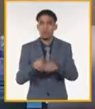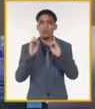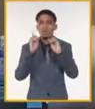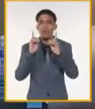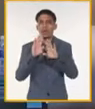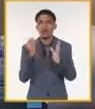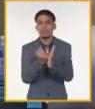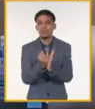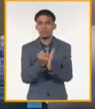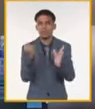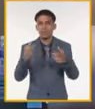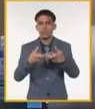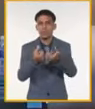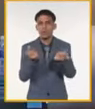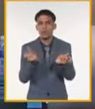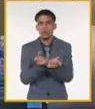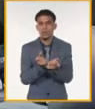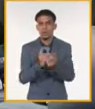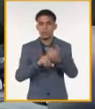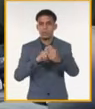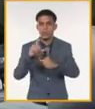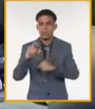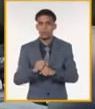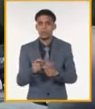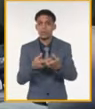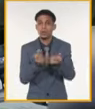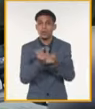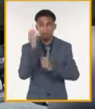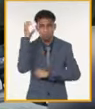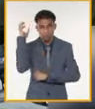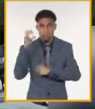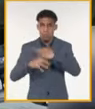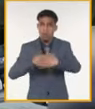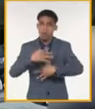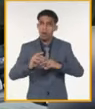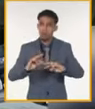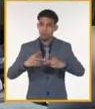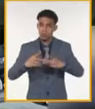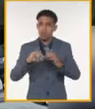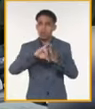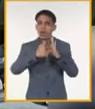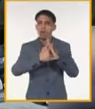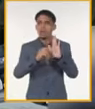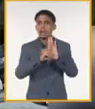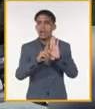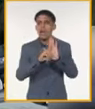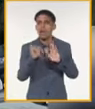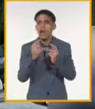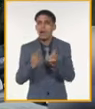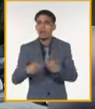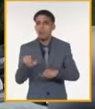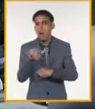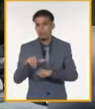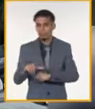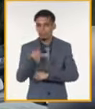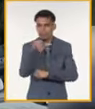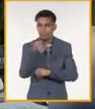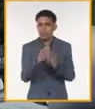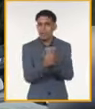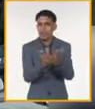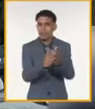aprobadas en el congreso del partido el consejo de estado abordó nuevamente los proyectos de ley de migración de ciudadanía y de